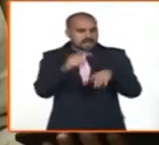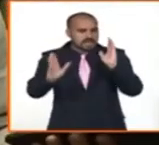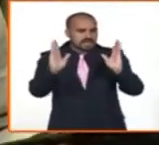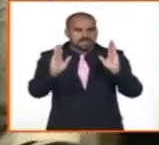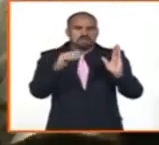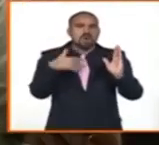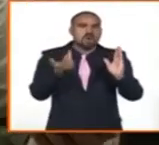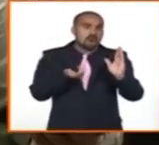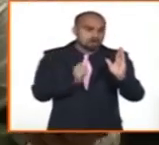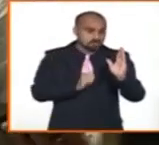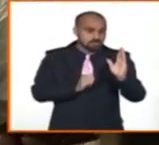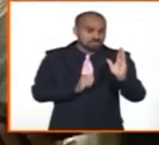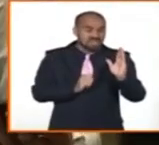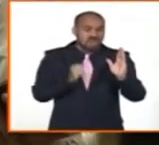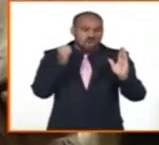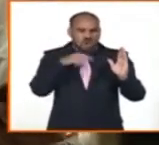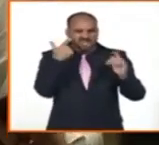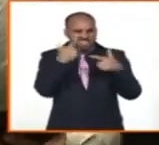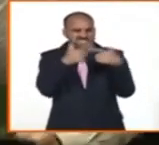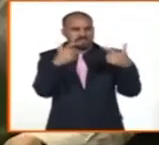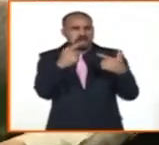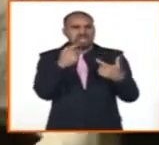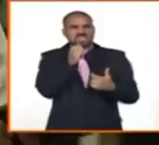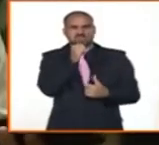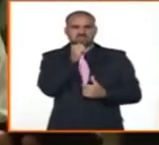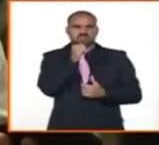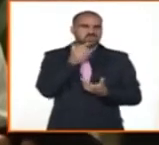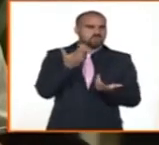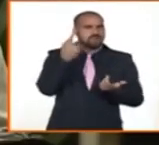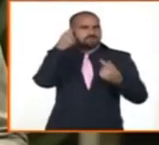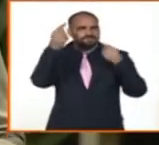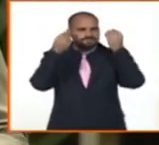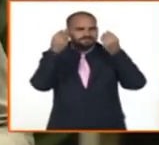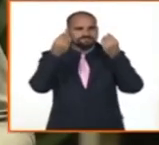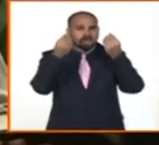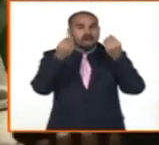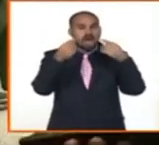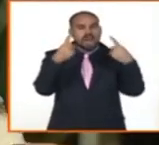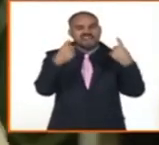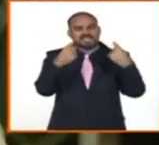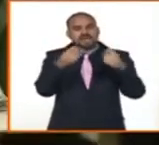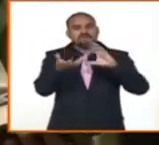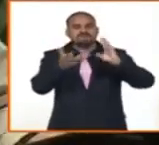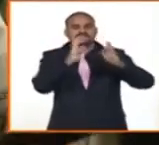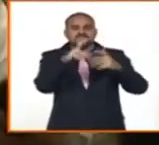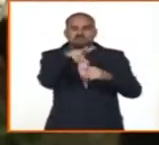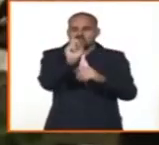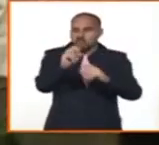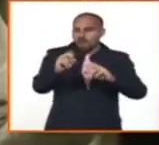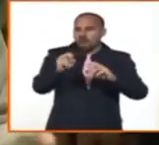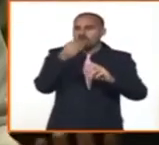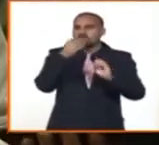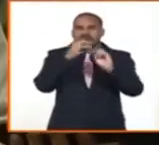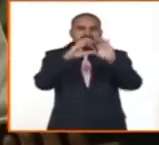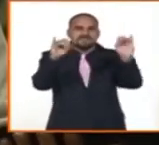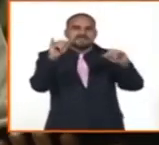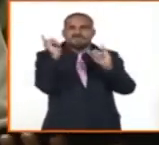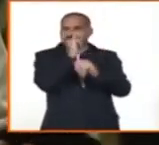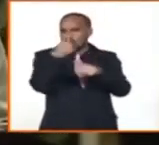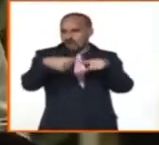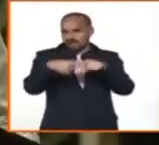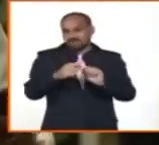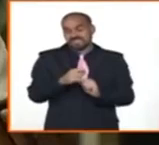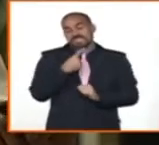que respuestas hoy, en todo caso, sí, la necesidad de construir eso. Y ahí Cuba enfrenta un millón de